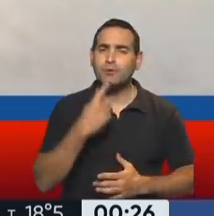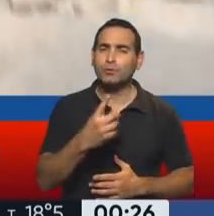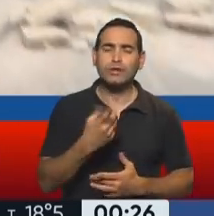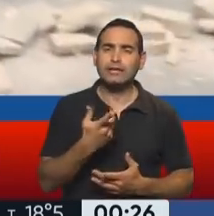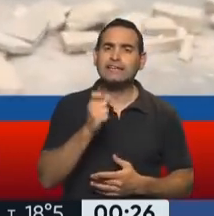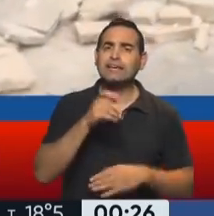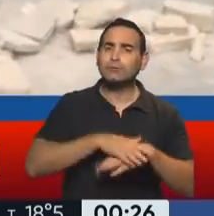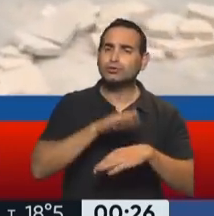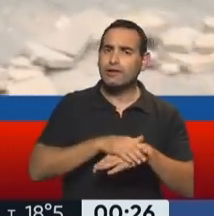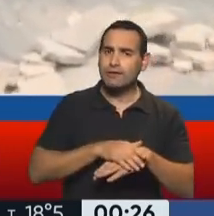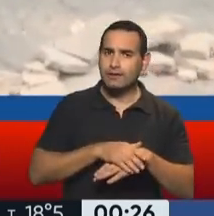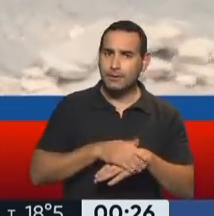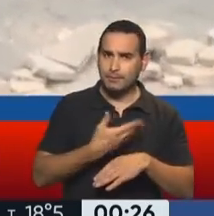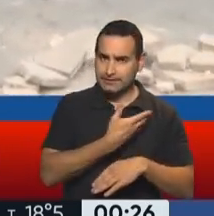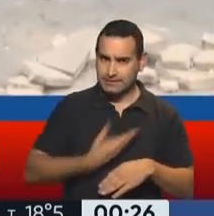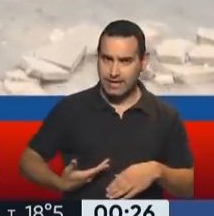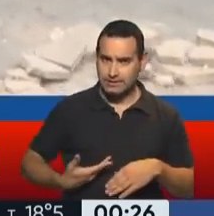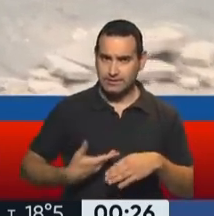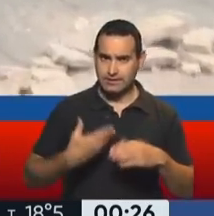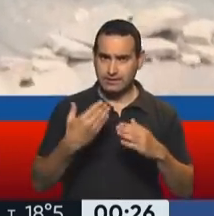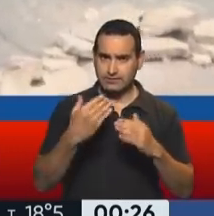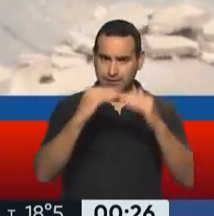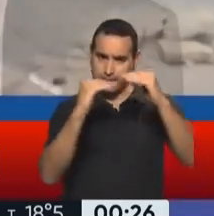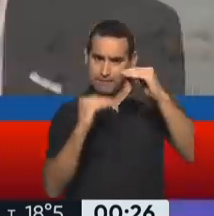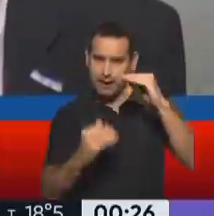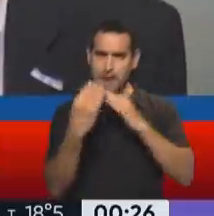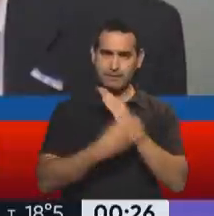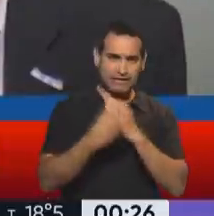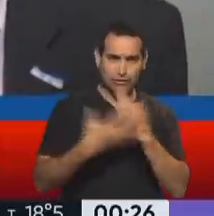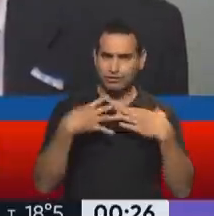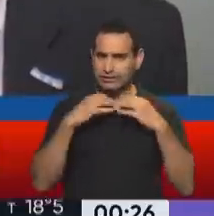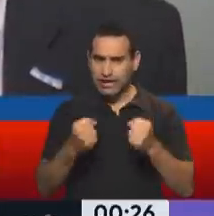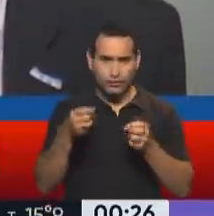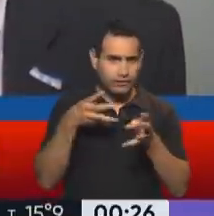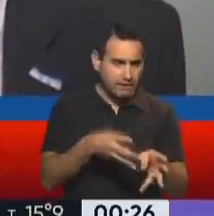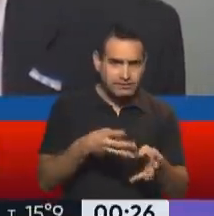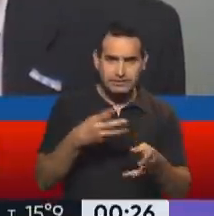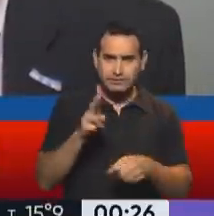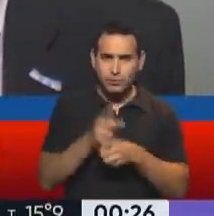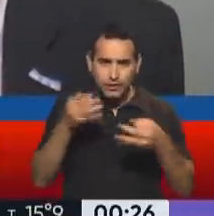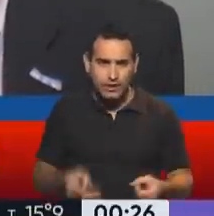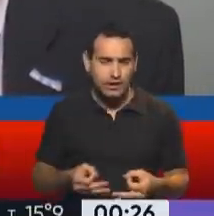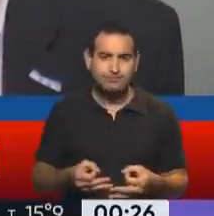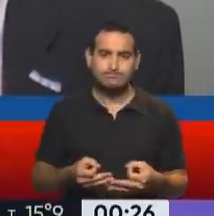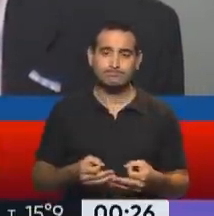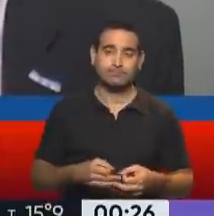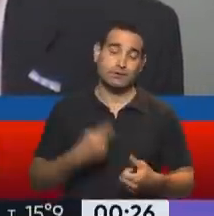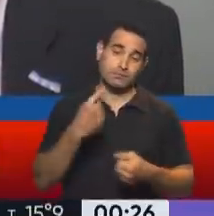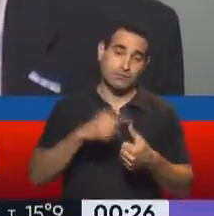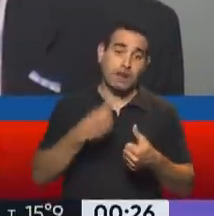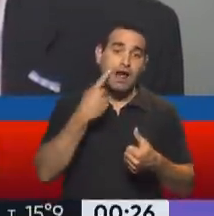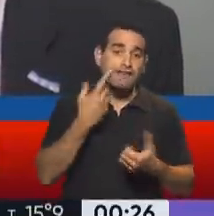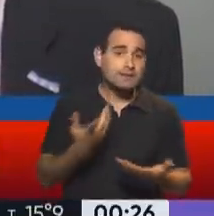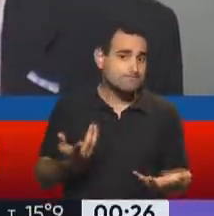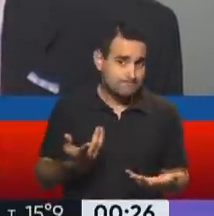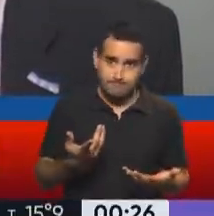quién involucraría? ¿Del presidente hacia abajo, ministros, secretarios de seguridad, de defensa? Lo primero que hay que determinar es cómo